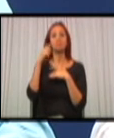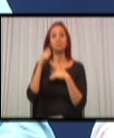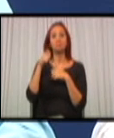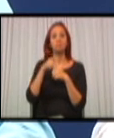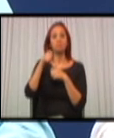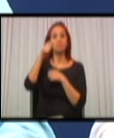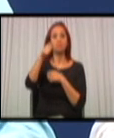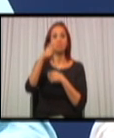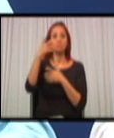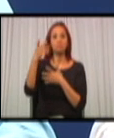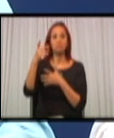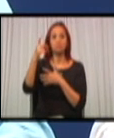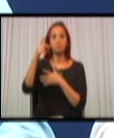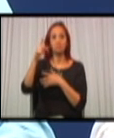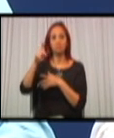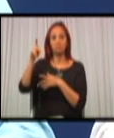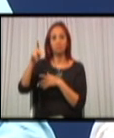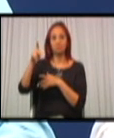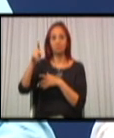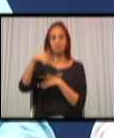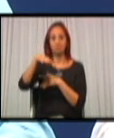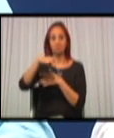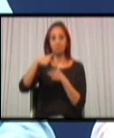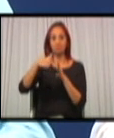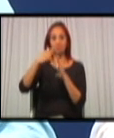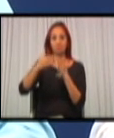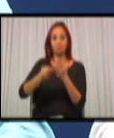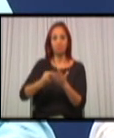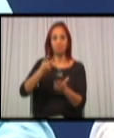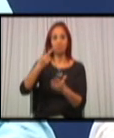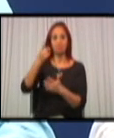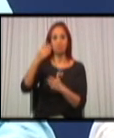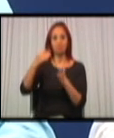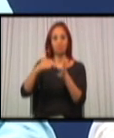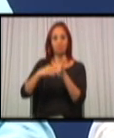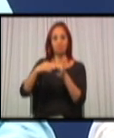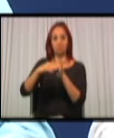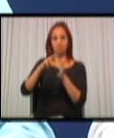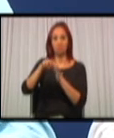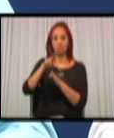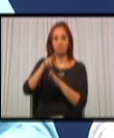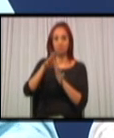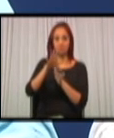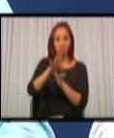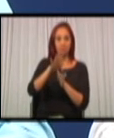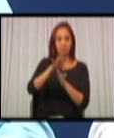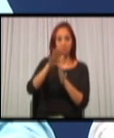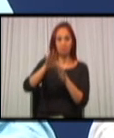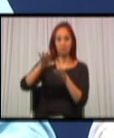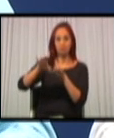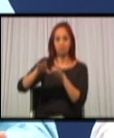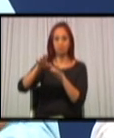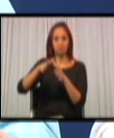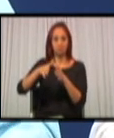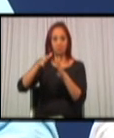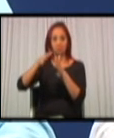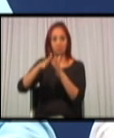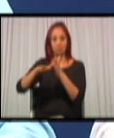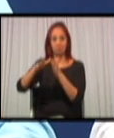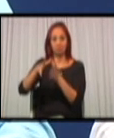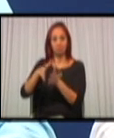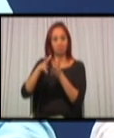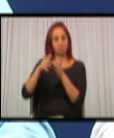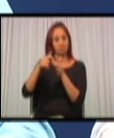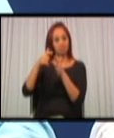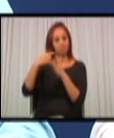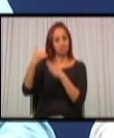un kilómetro de asfalto valen 100 millones con su respectivo cordón de caño y aceras, que es lo que pretende